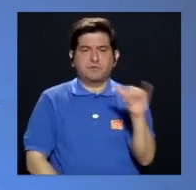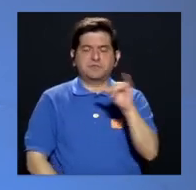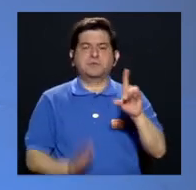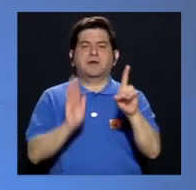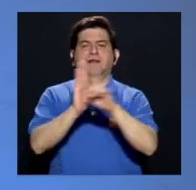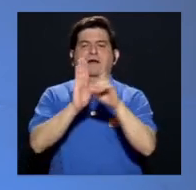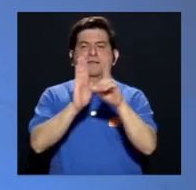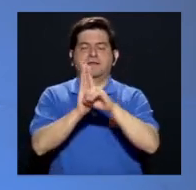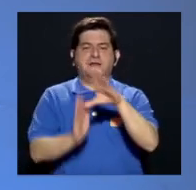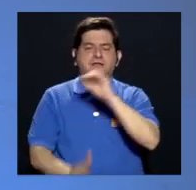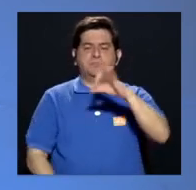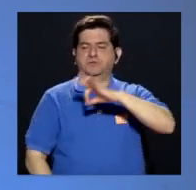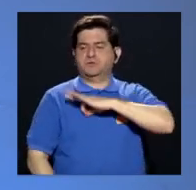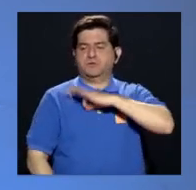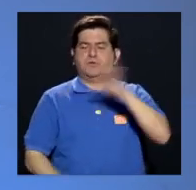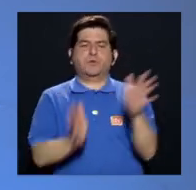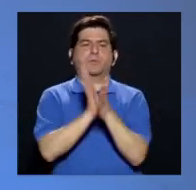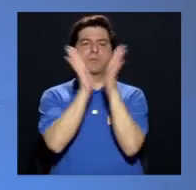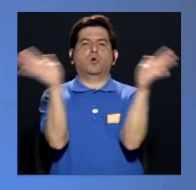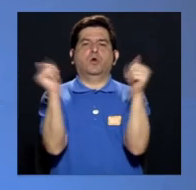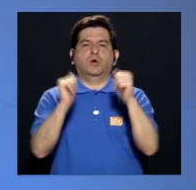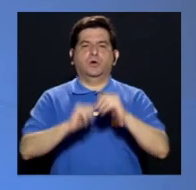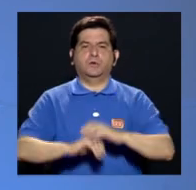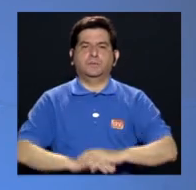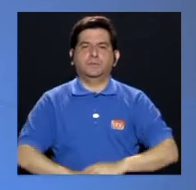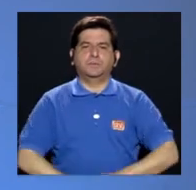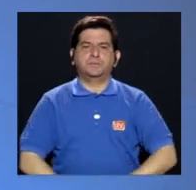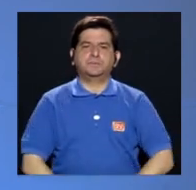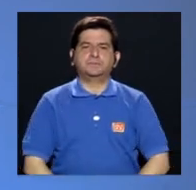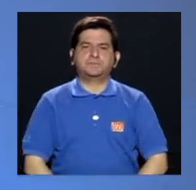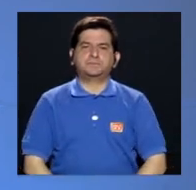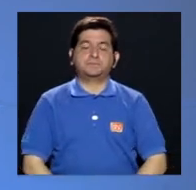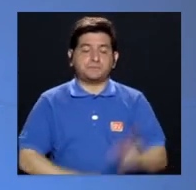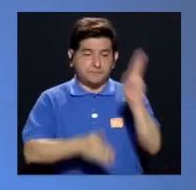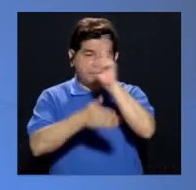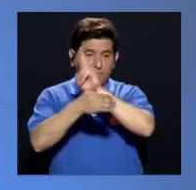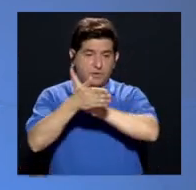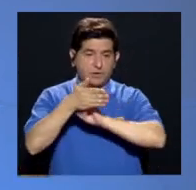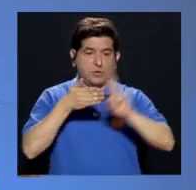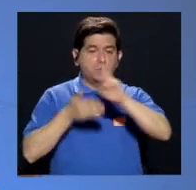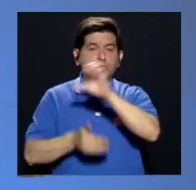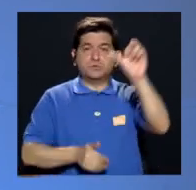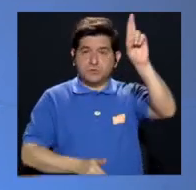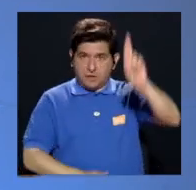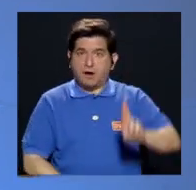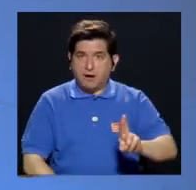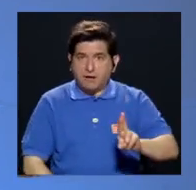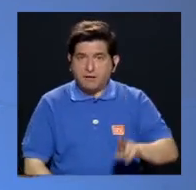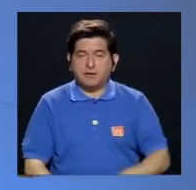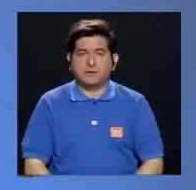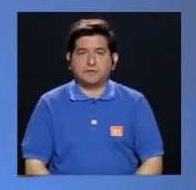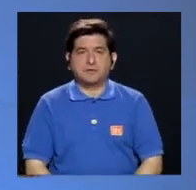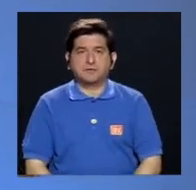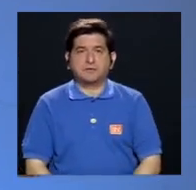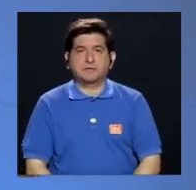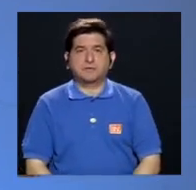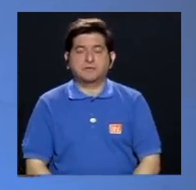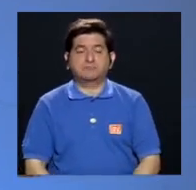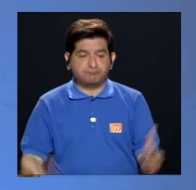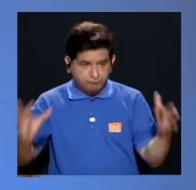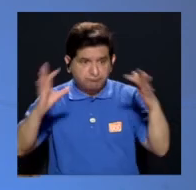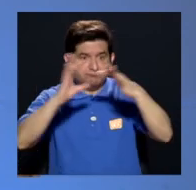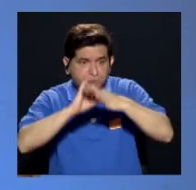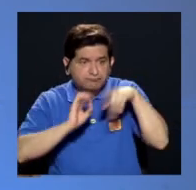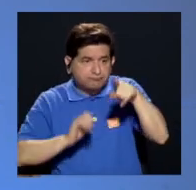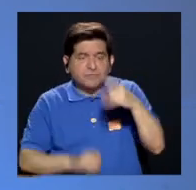derecho y un bien público. La Universidad de Costa Rica, consecuente